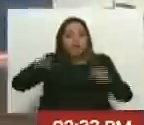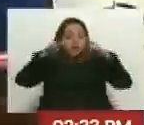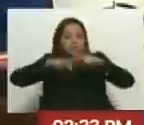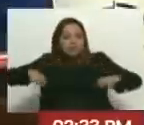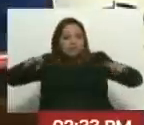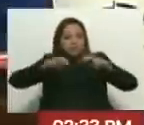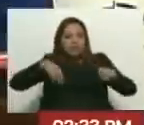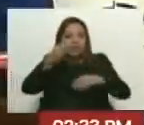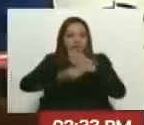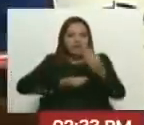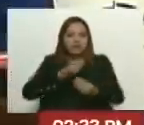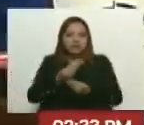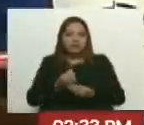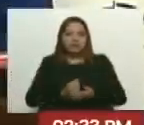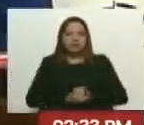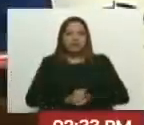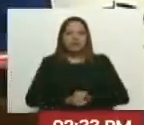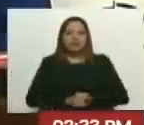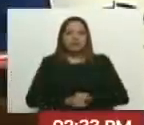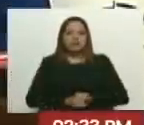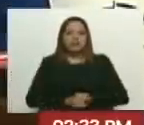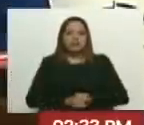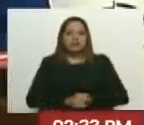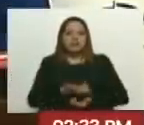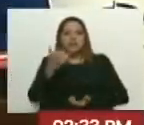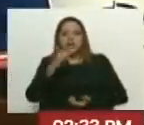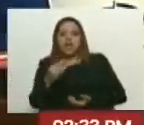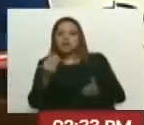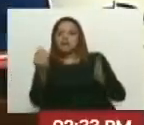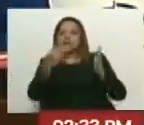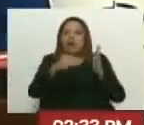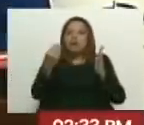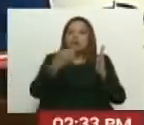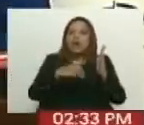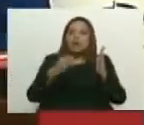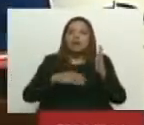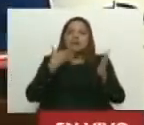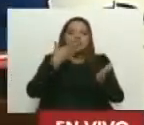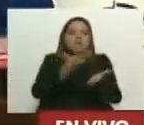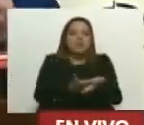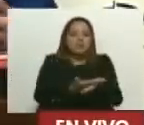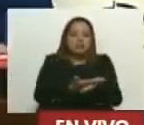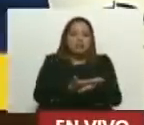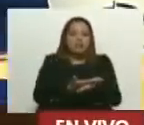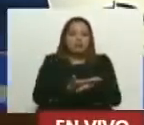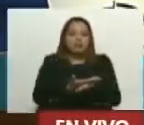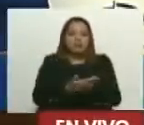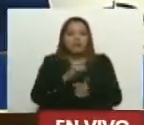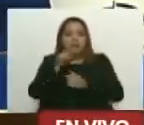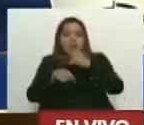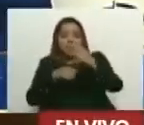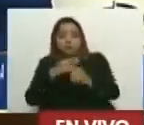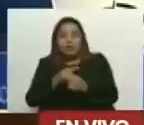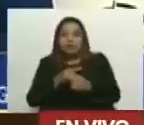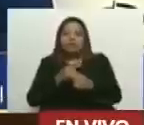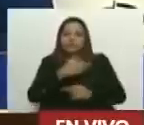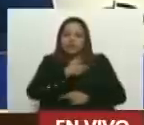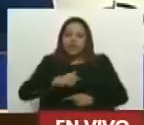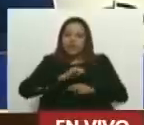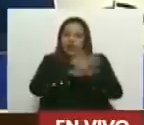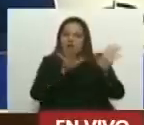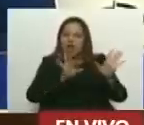curso que se suman a las siguientes. Yo quiero luego puntualizar otras que